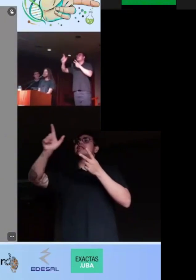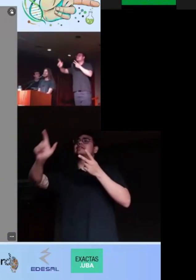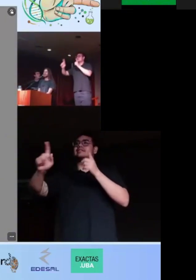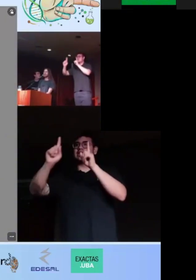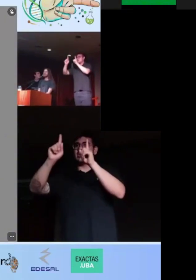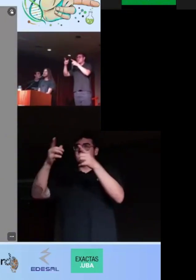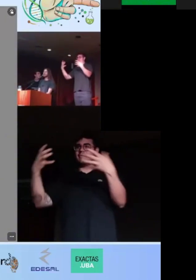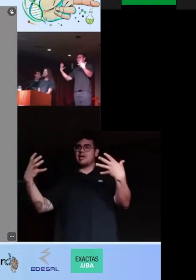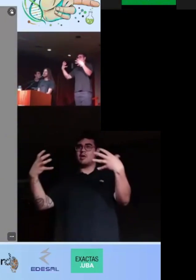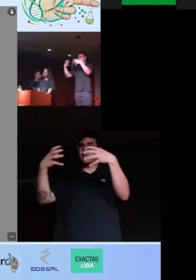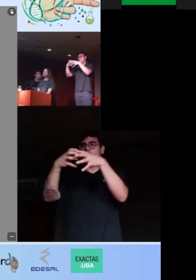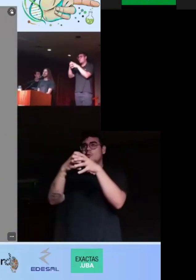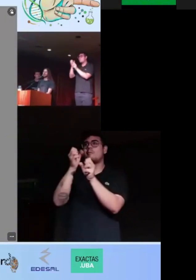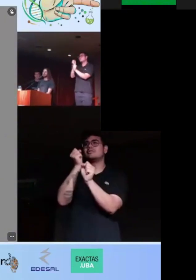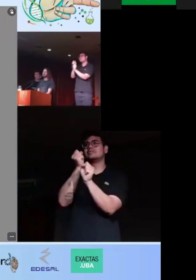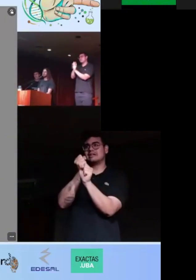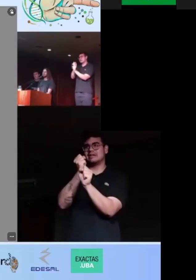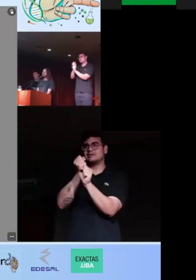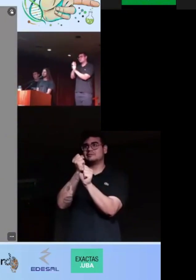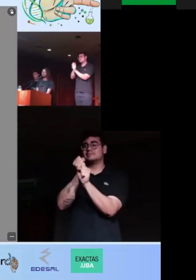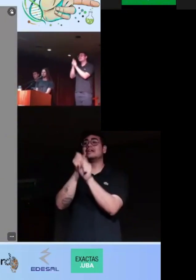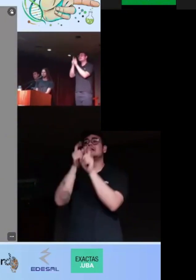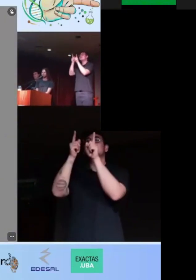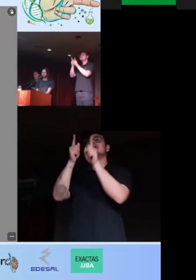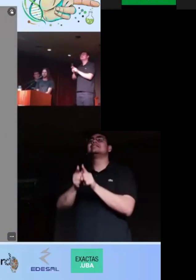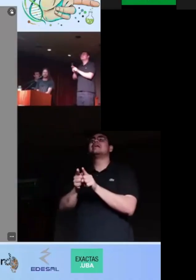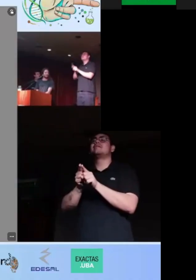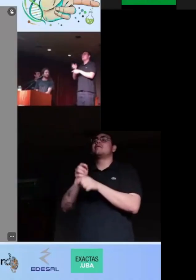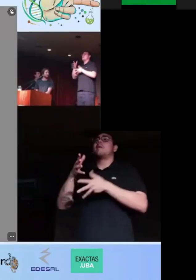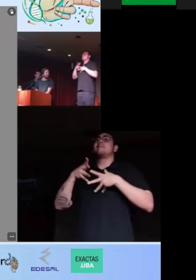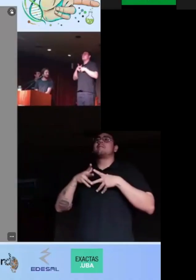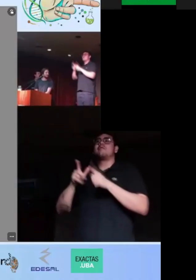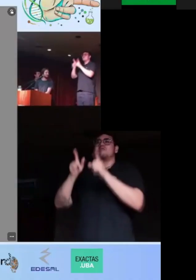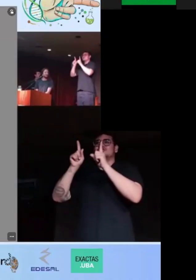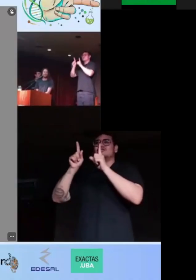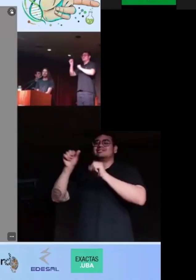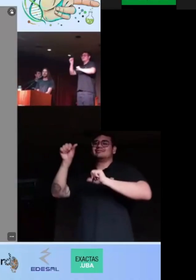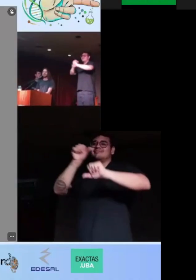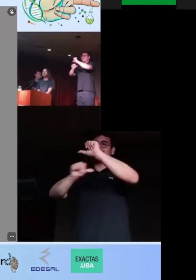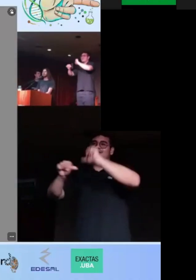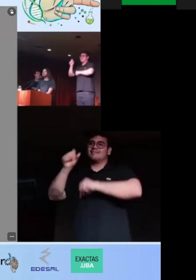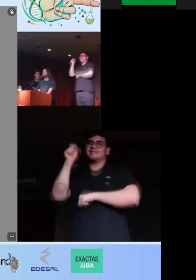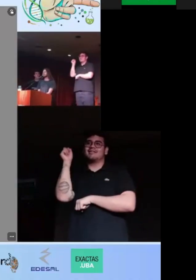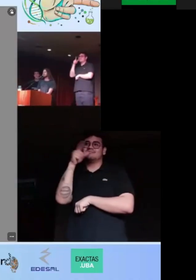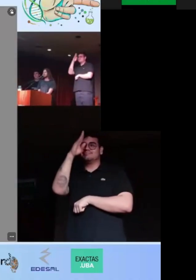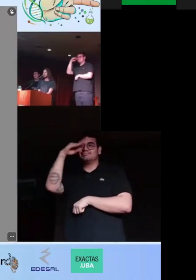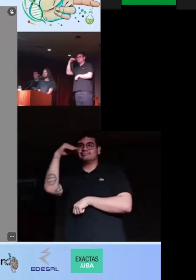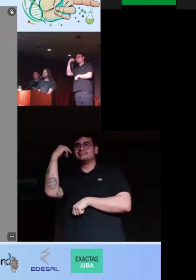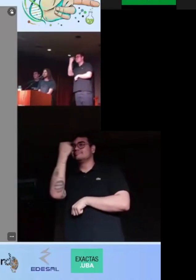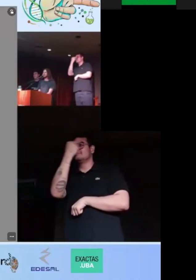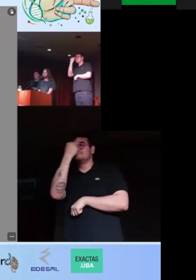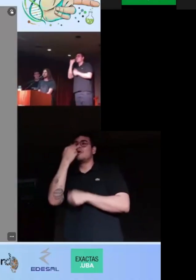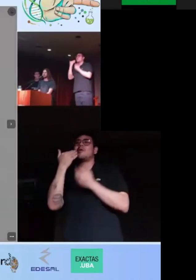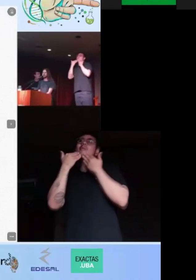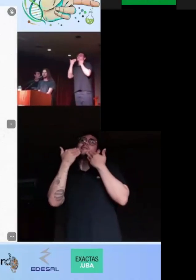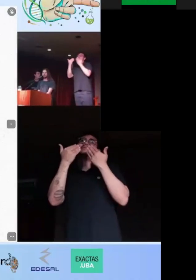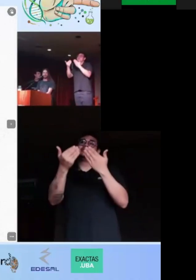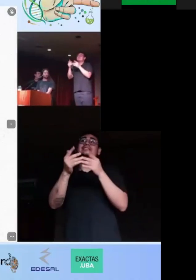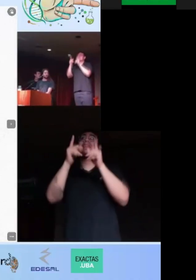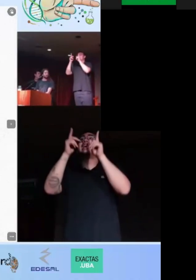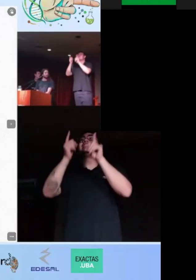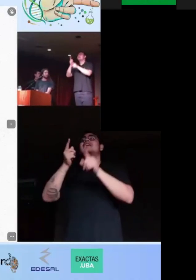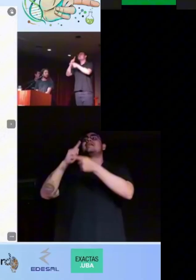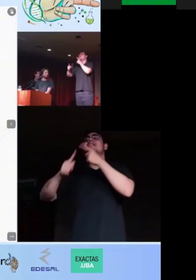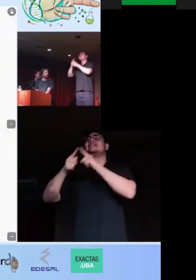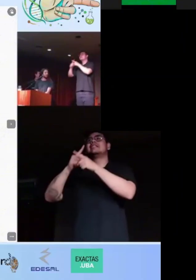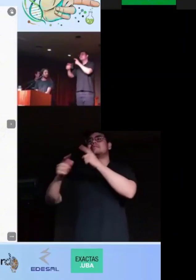de docentes del Departamento de Química, que creo que todos ya sabemos quiénes son, y la acompañación de las intérpretes, que ha sido para